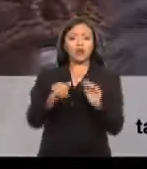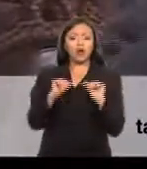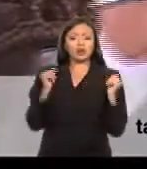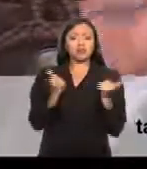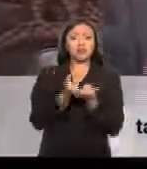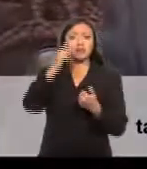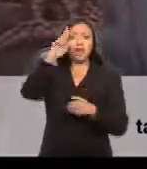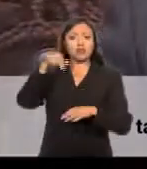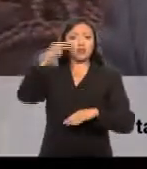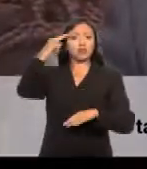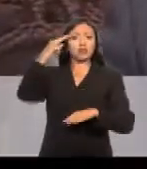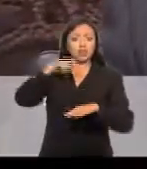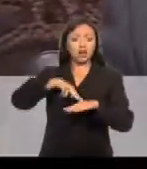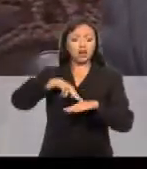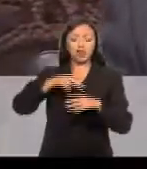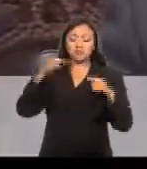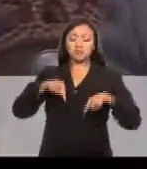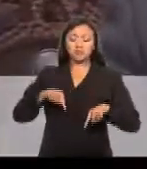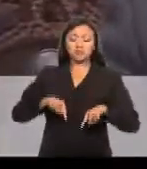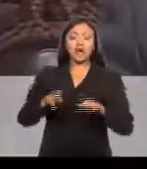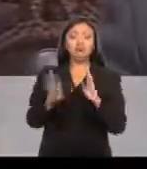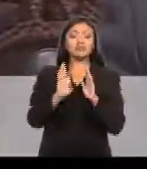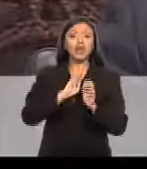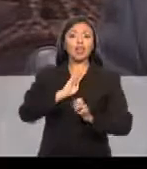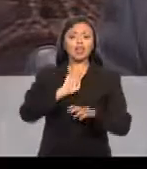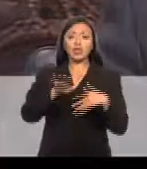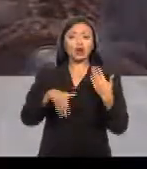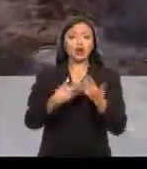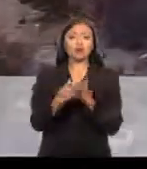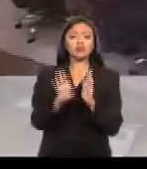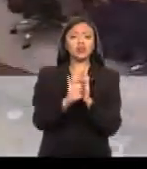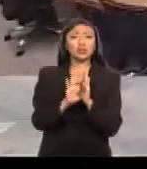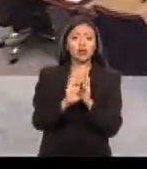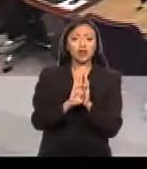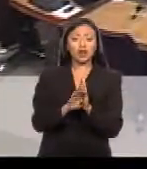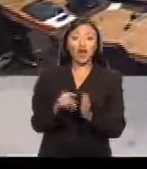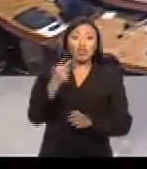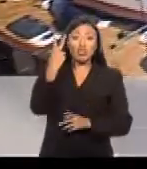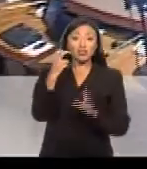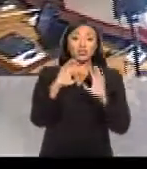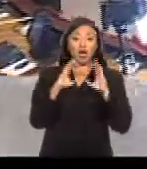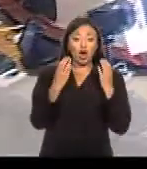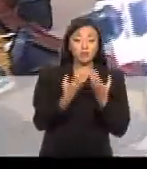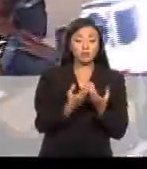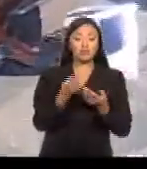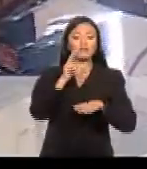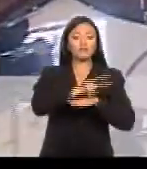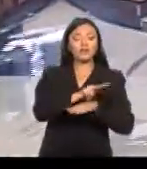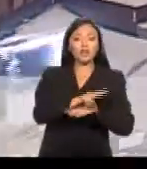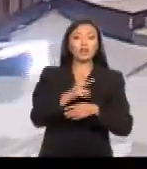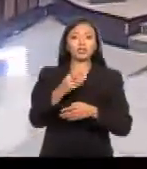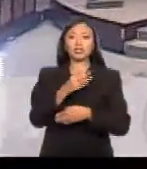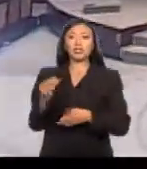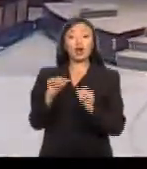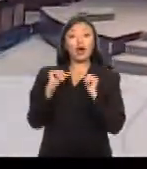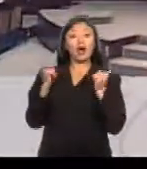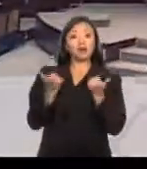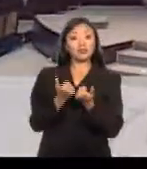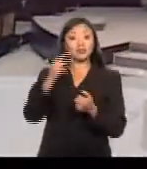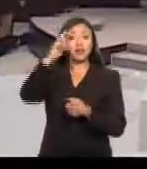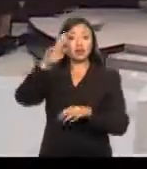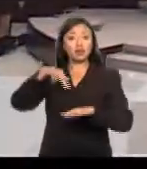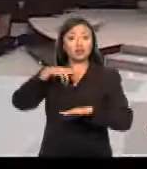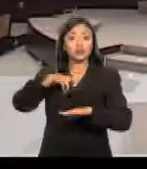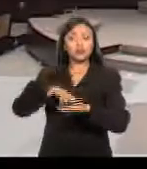está toda la asamblea adecuada tecnológicamente para que las 12 comisiones especializadas, la comisión de fiscalización y